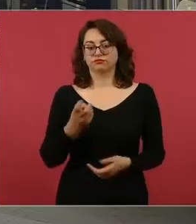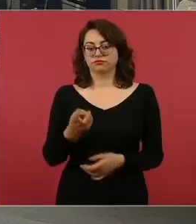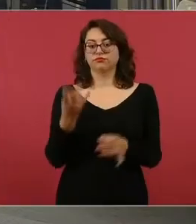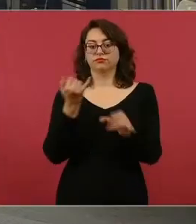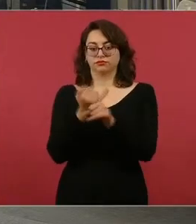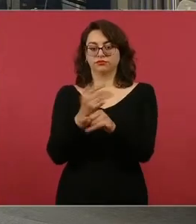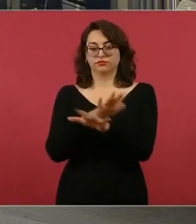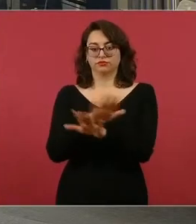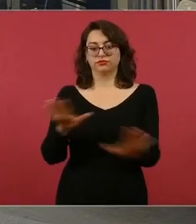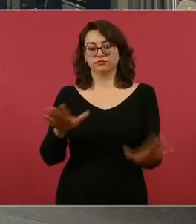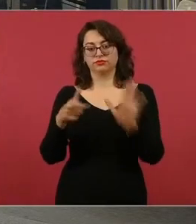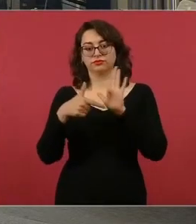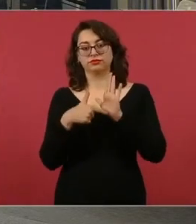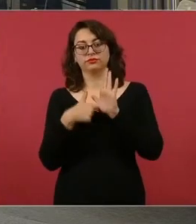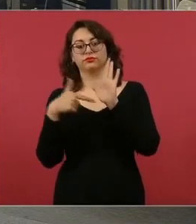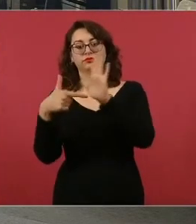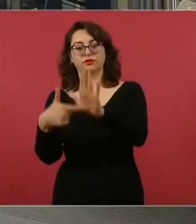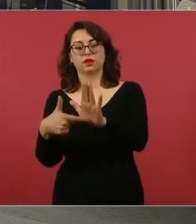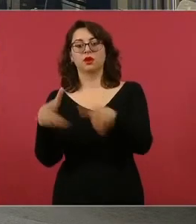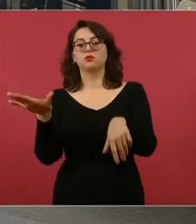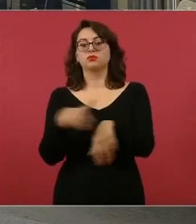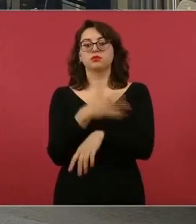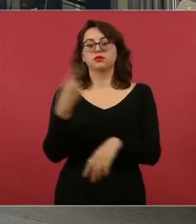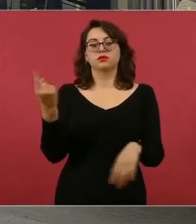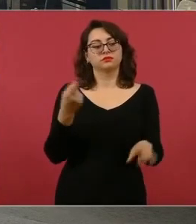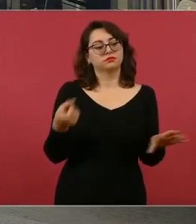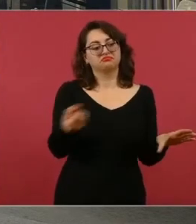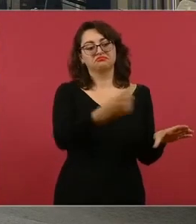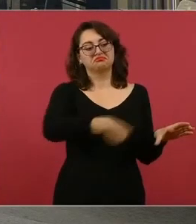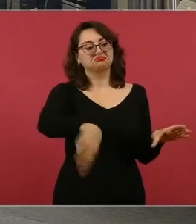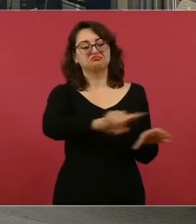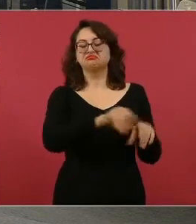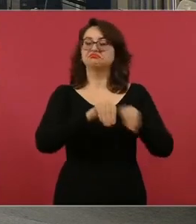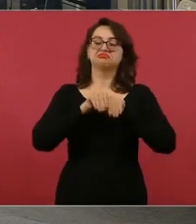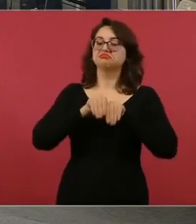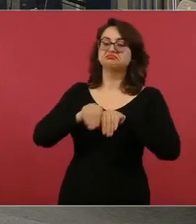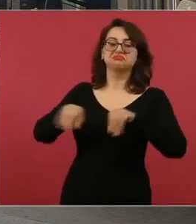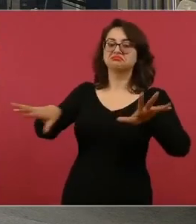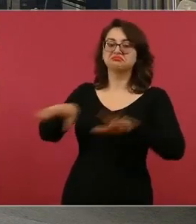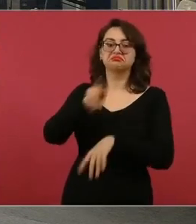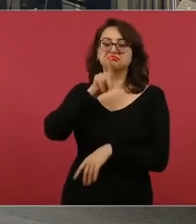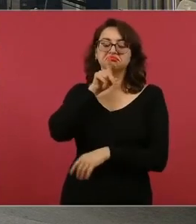pues los ataques, la mala información.